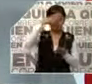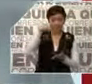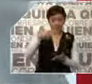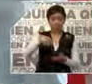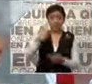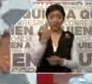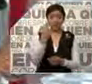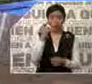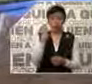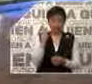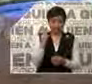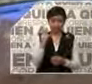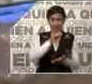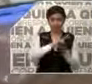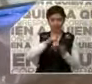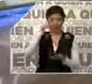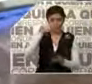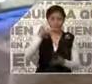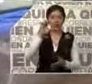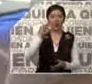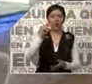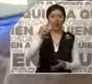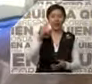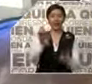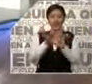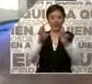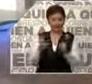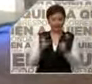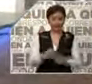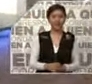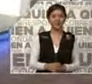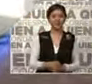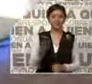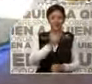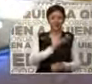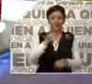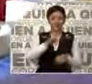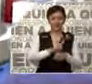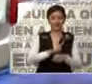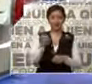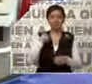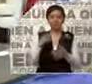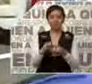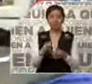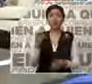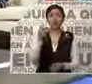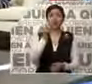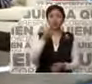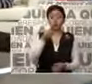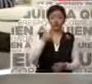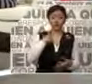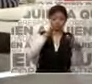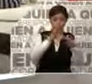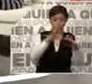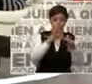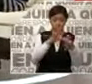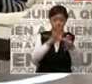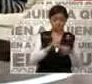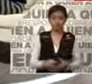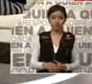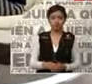limpiar nuestro México. Y aquí está con nosotros Odette Rangel. Hola, Susi. Muy buenos días, bien. Bueno, Susi, pues te comento,